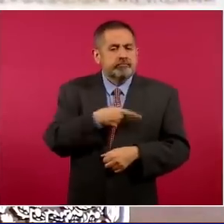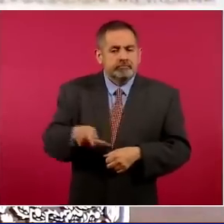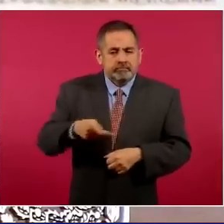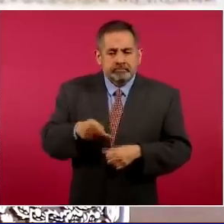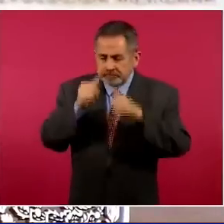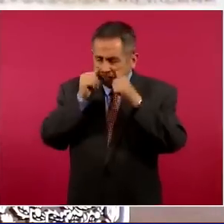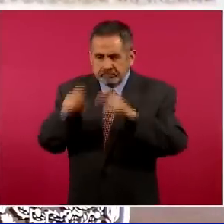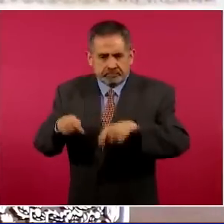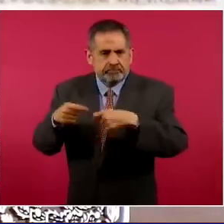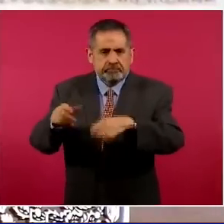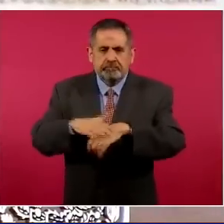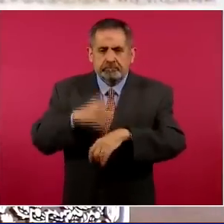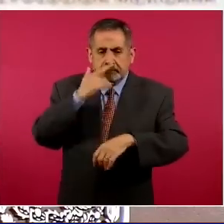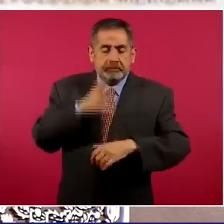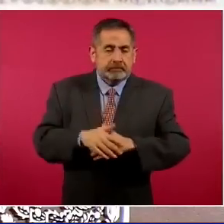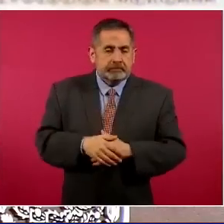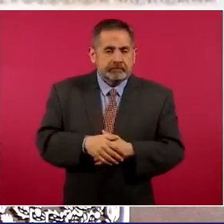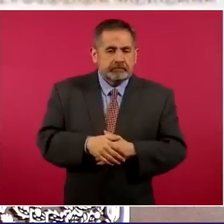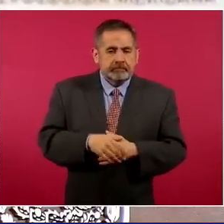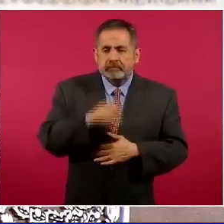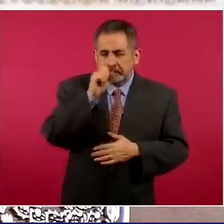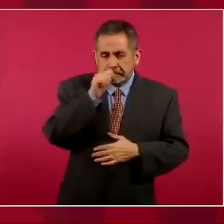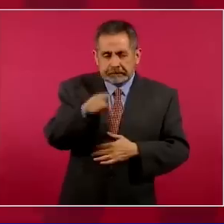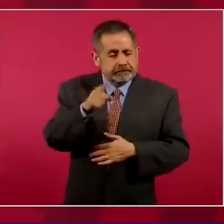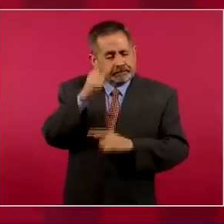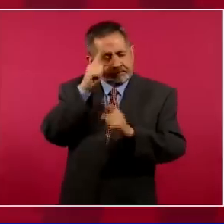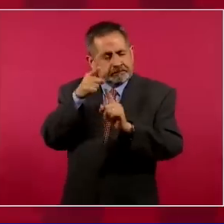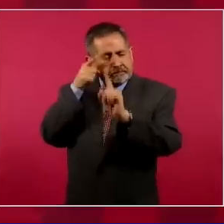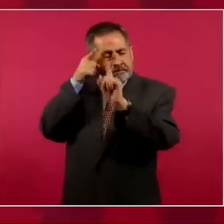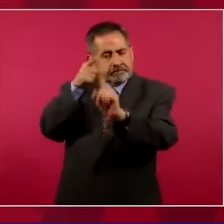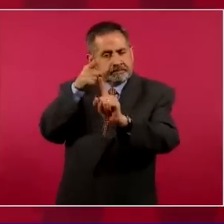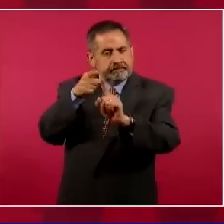Y también un objetivo